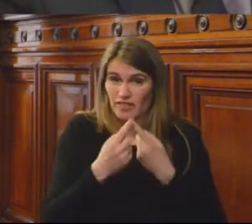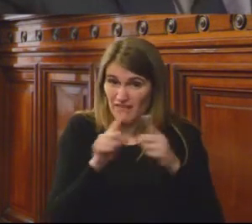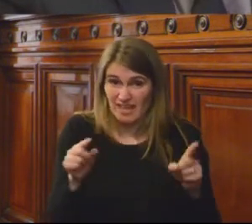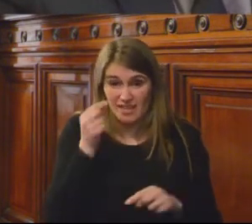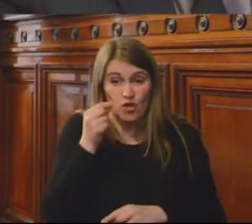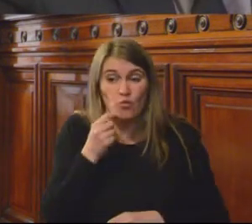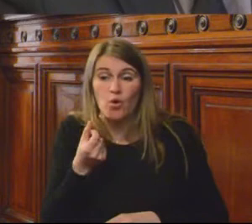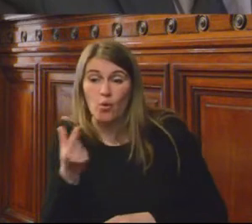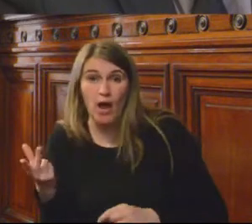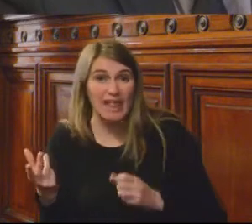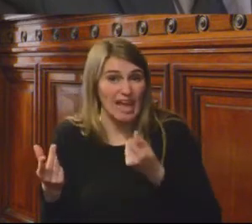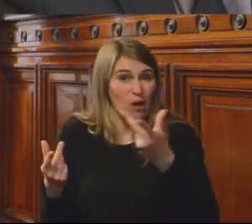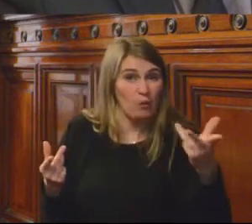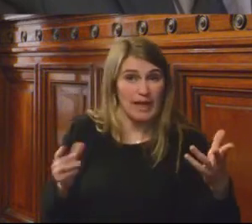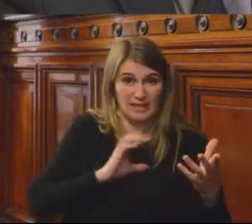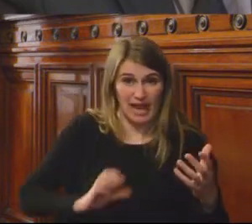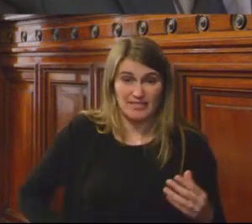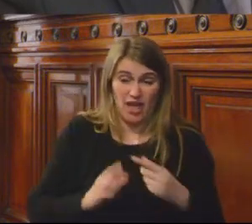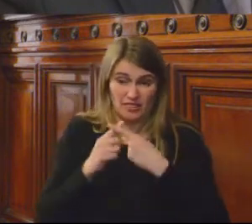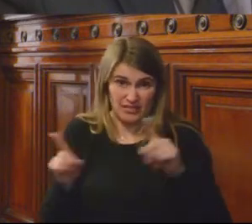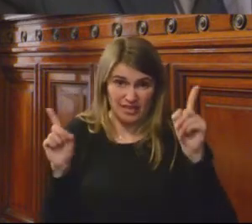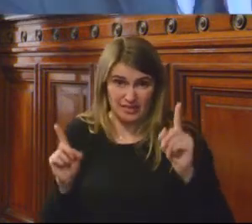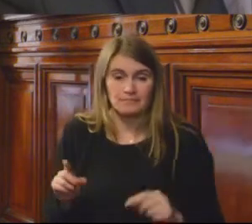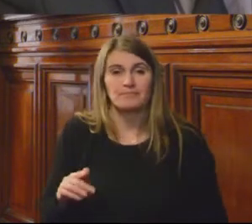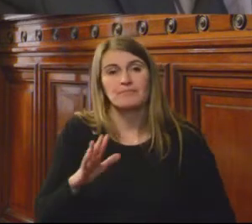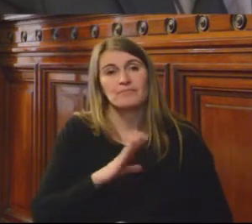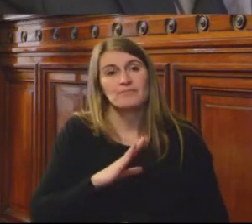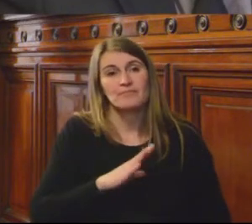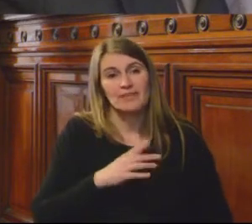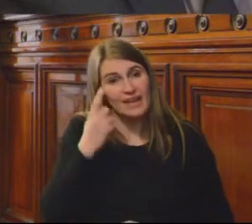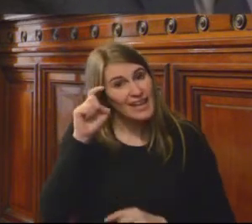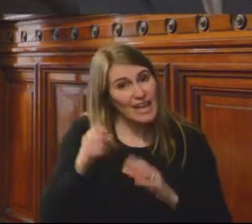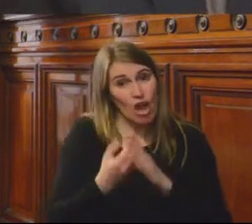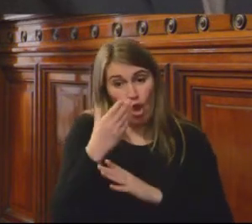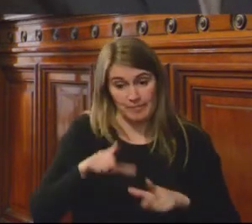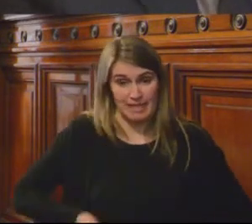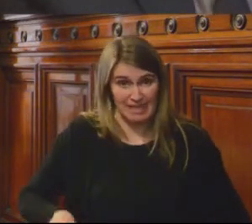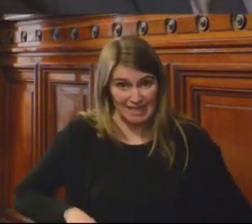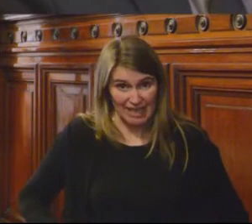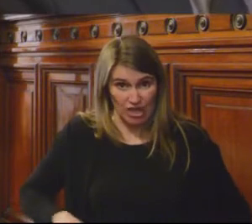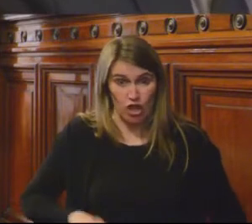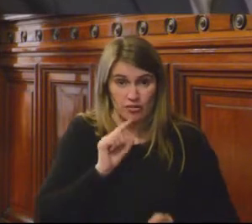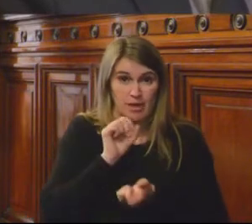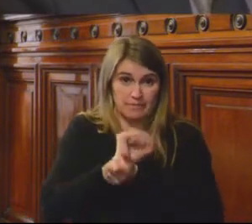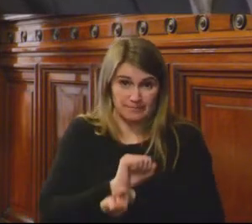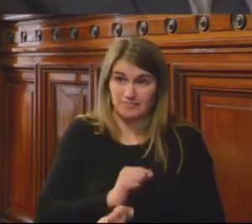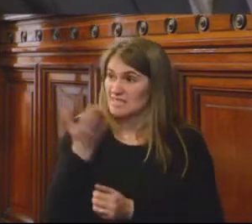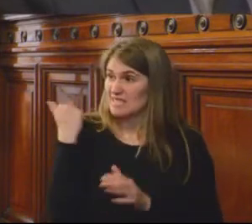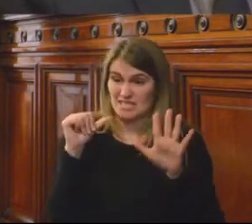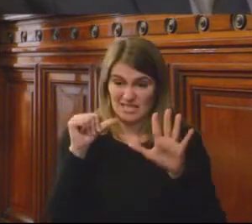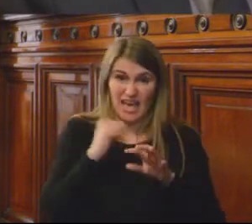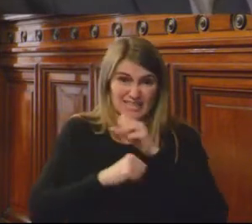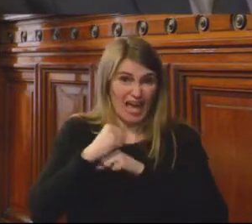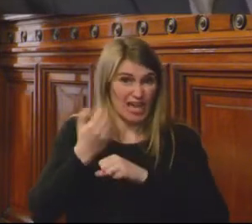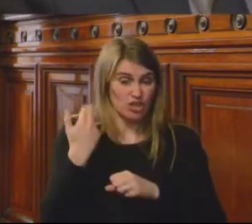ni cercanamente. Y hay dos cosas que quiero aclarar. Desde que se creó el Ministerio para el Servicio Penitenciario hace 6 años, se han